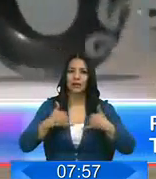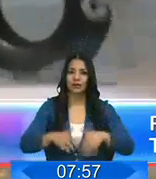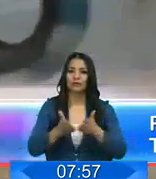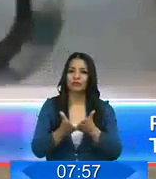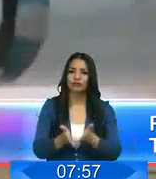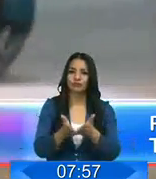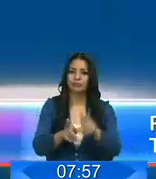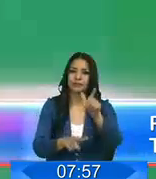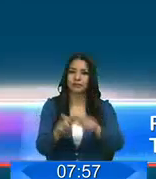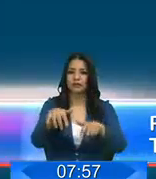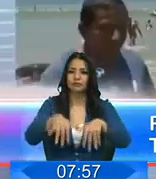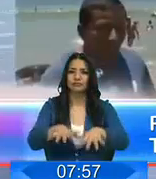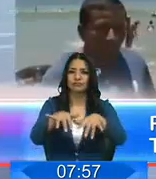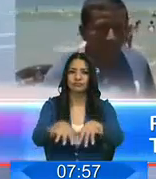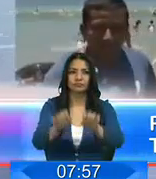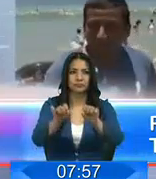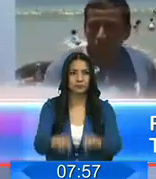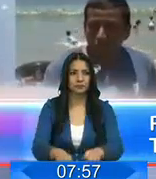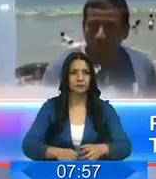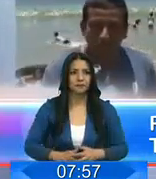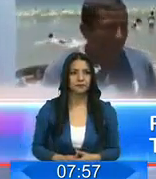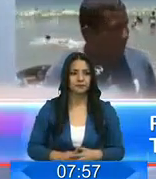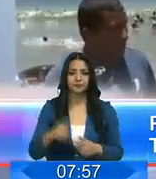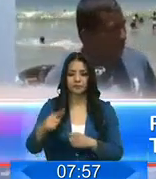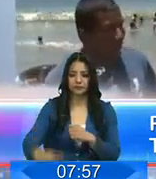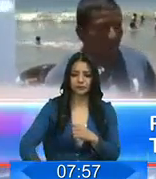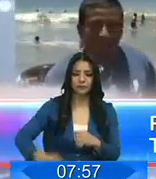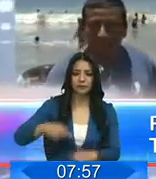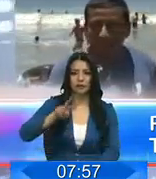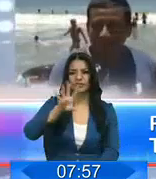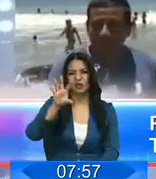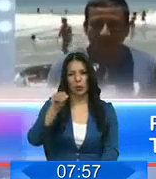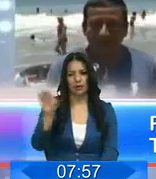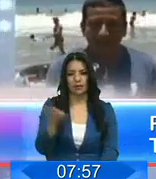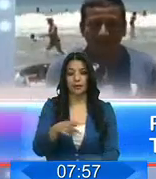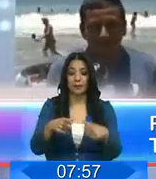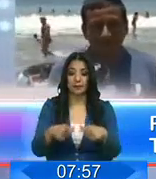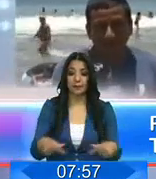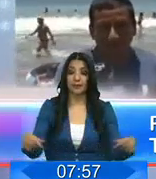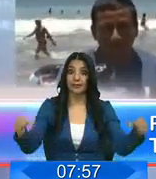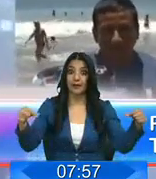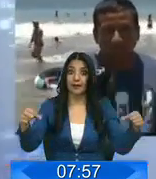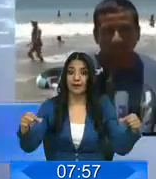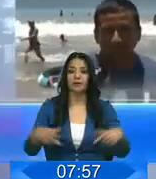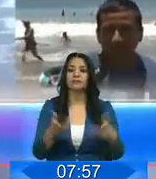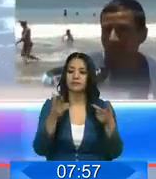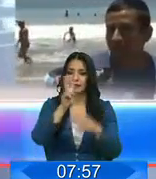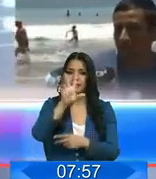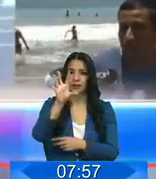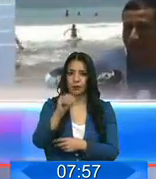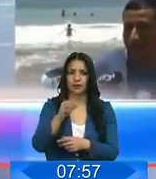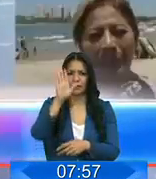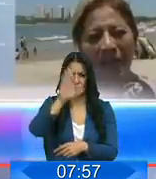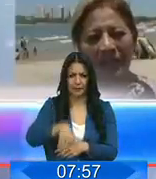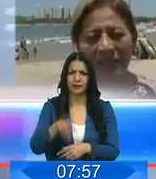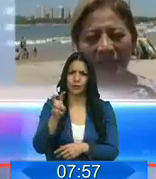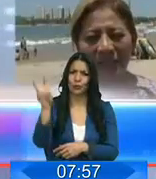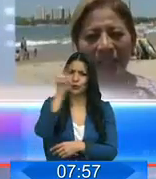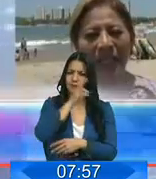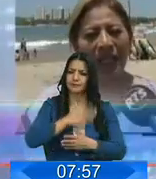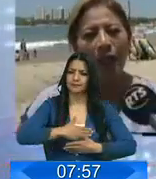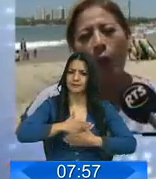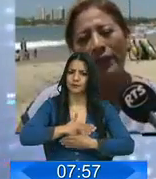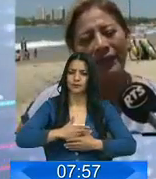los visitantes. Alquilamos las boyas a $2.50, $3 las bananas. Esperamos que venga harta influencia de turistas. Playas